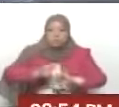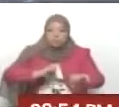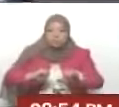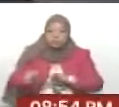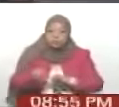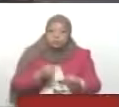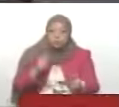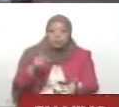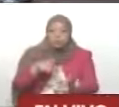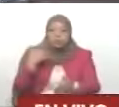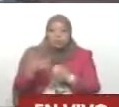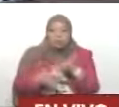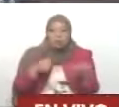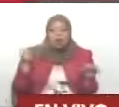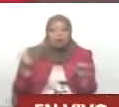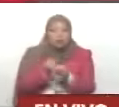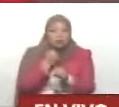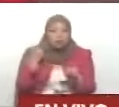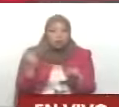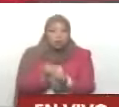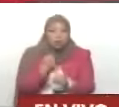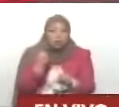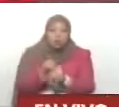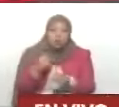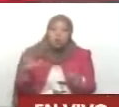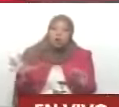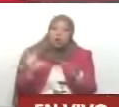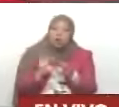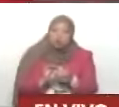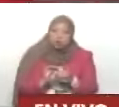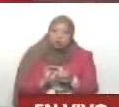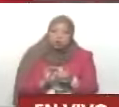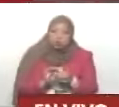Movilizamos, hicimos el trabajo unidos.